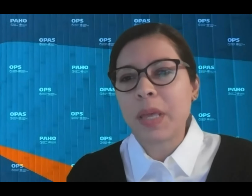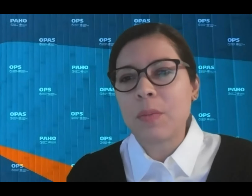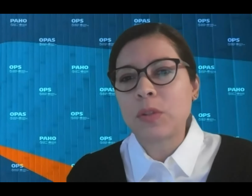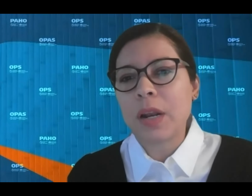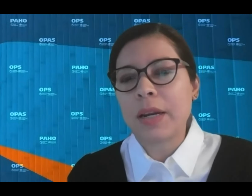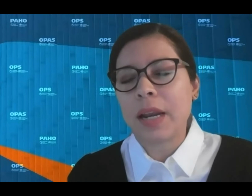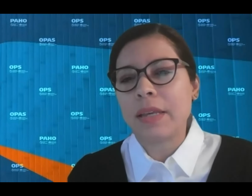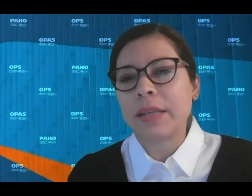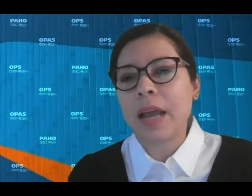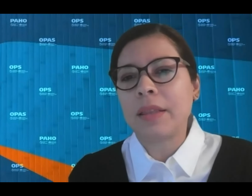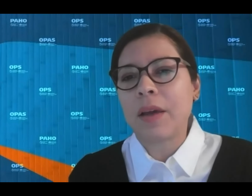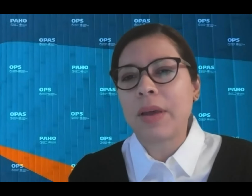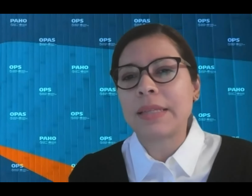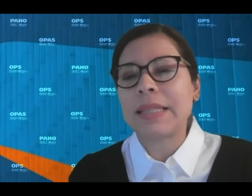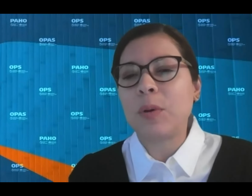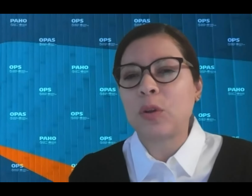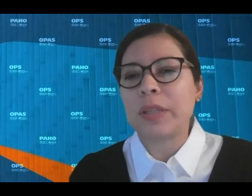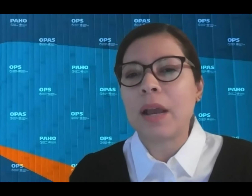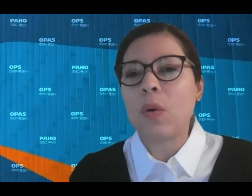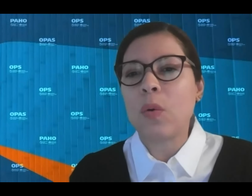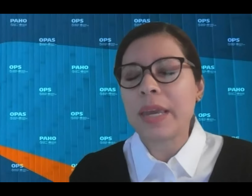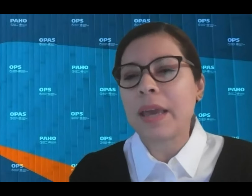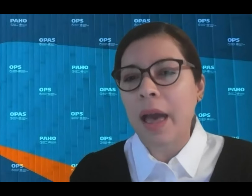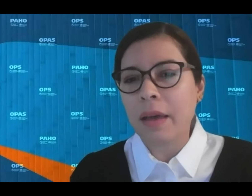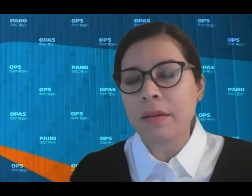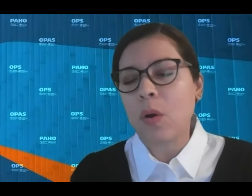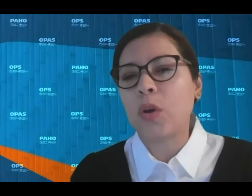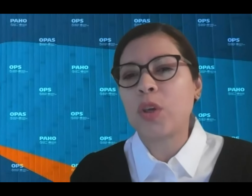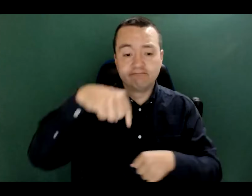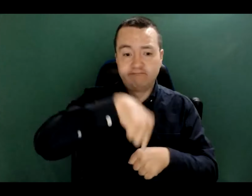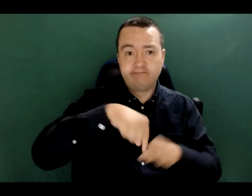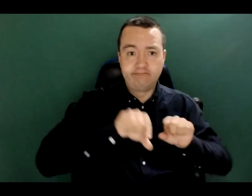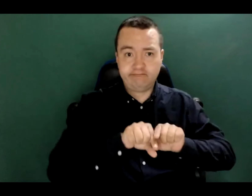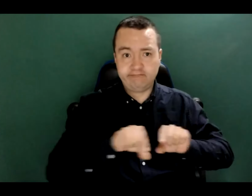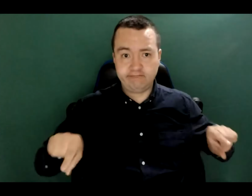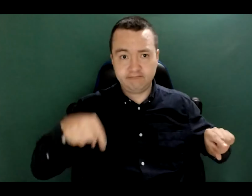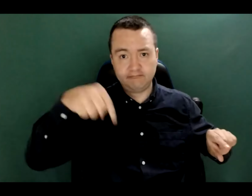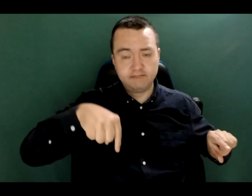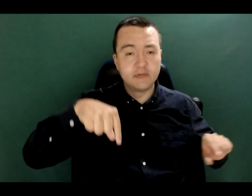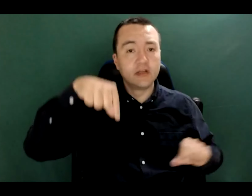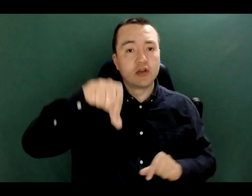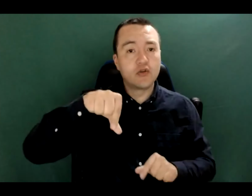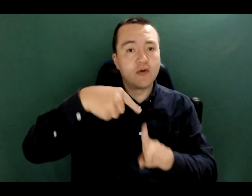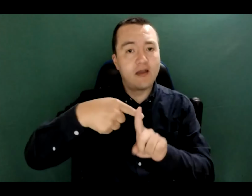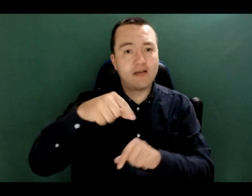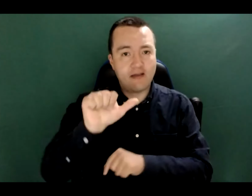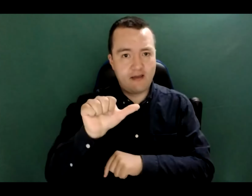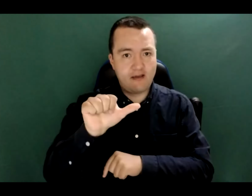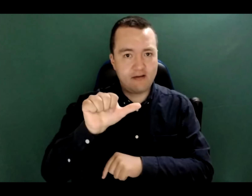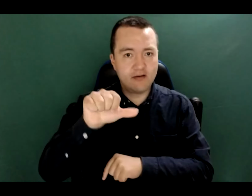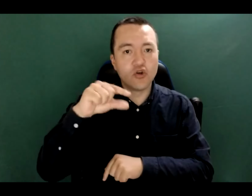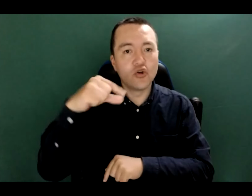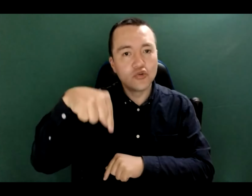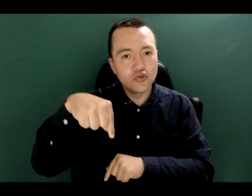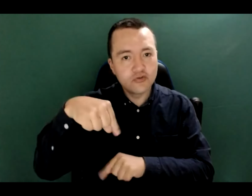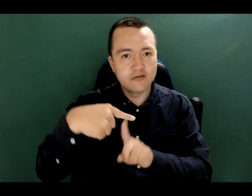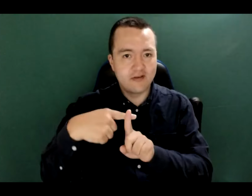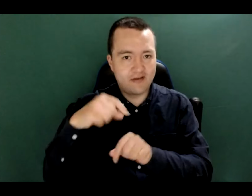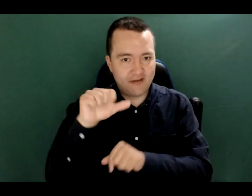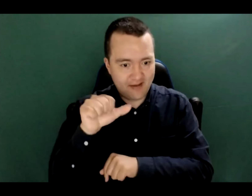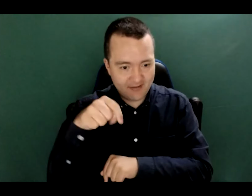les pedimos que las realicen a través del botón de QIA o Q&A, que está también en la parte inferior de